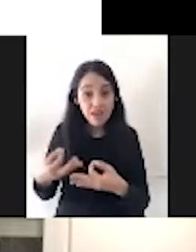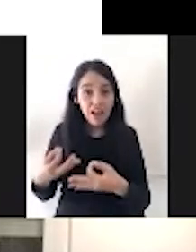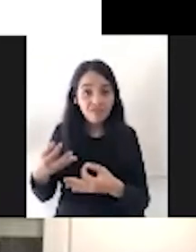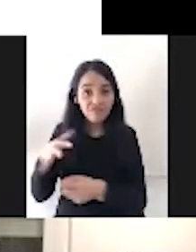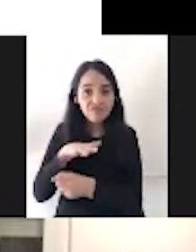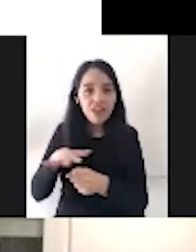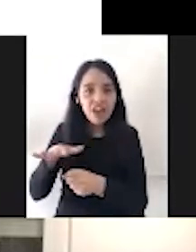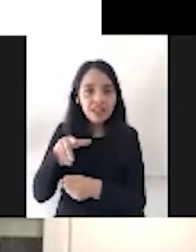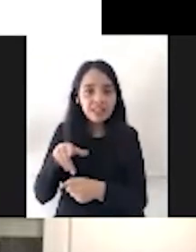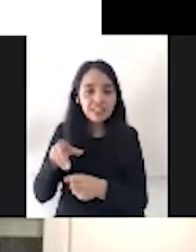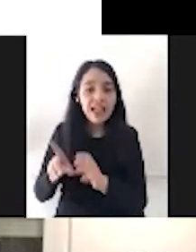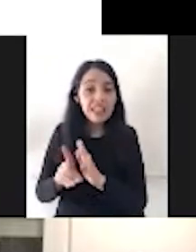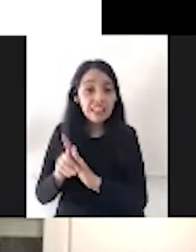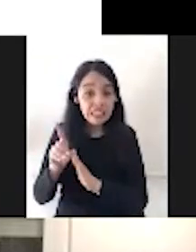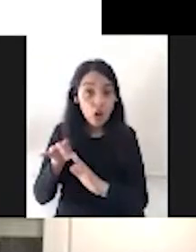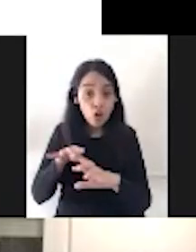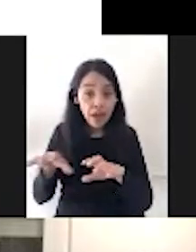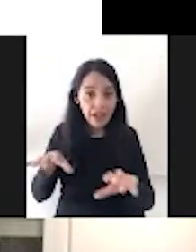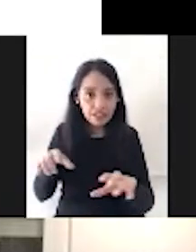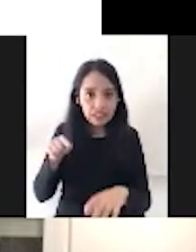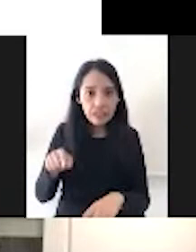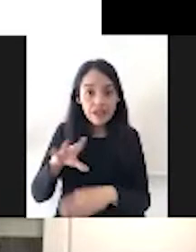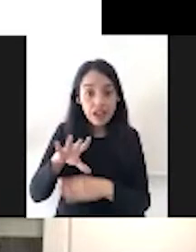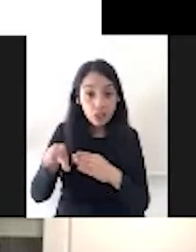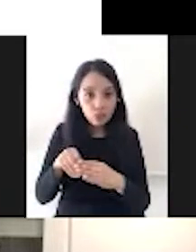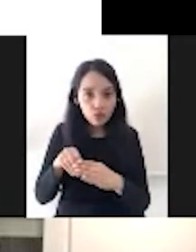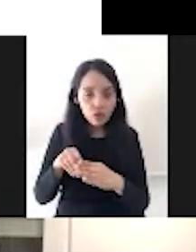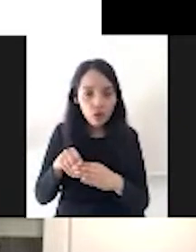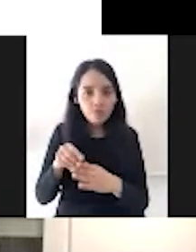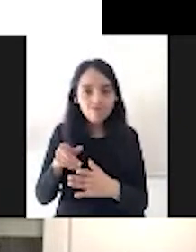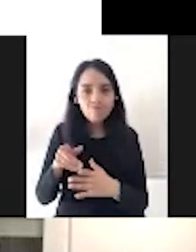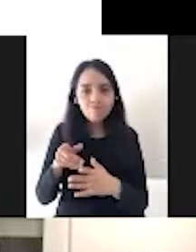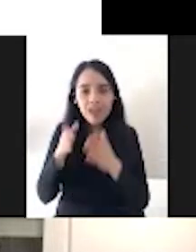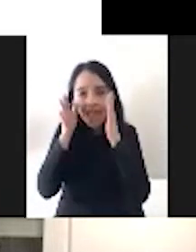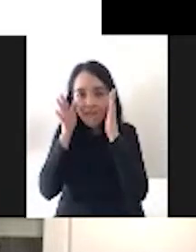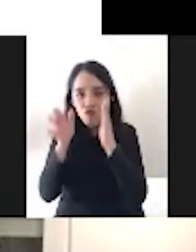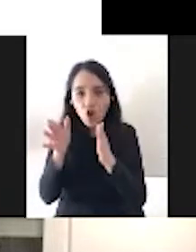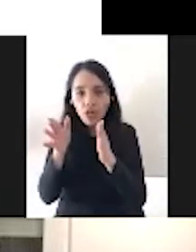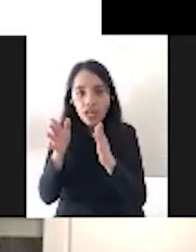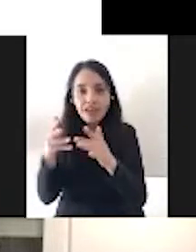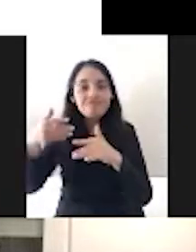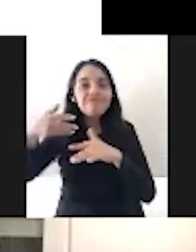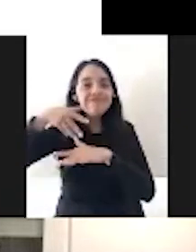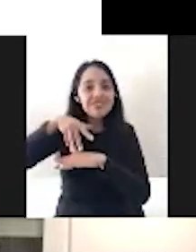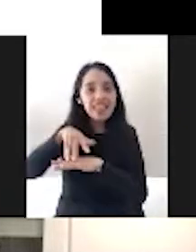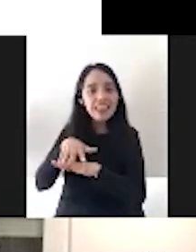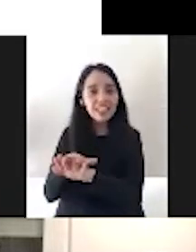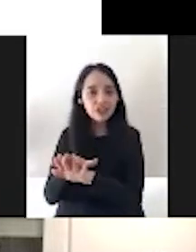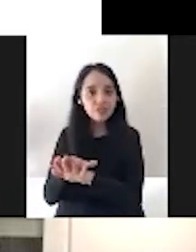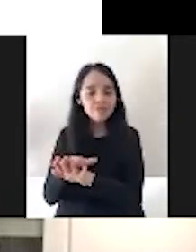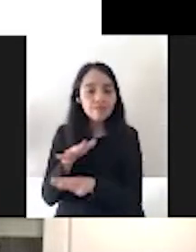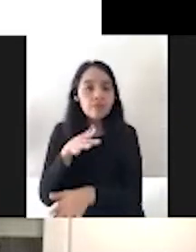desarrollo, cómo se promueve la educación inclusiva, tiene un enfoque y un modelo más integracionista. ¿Por qué? Porque está